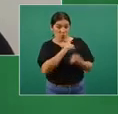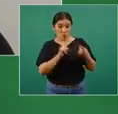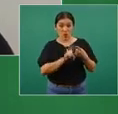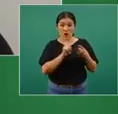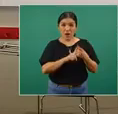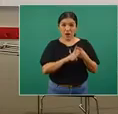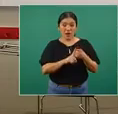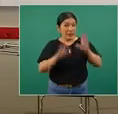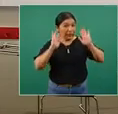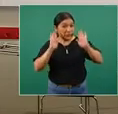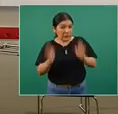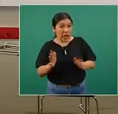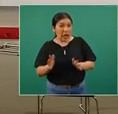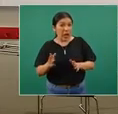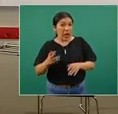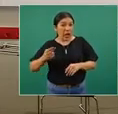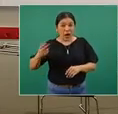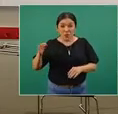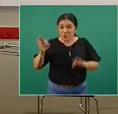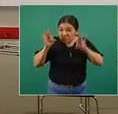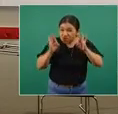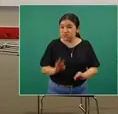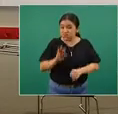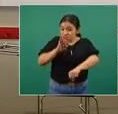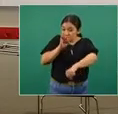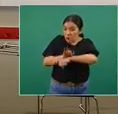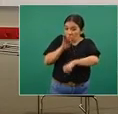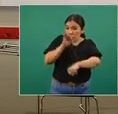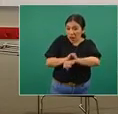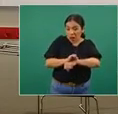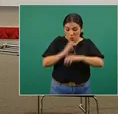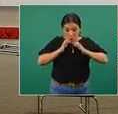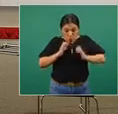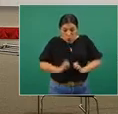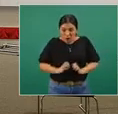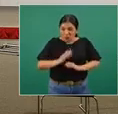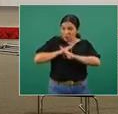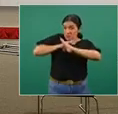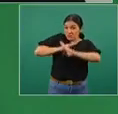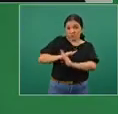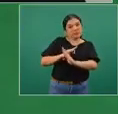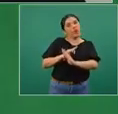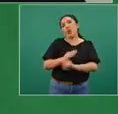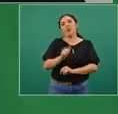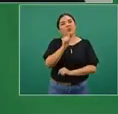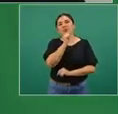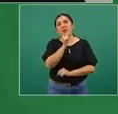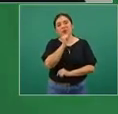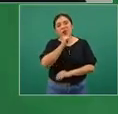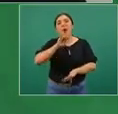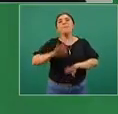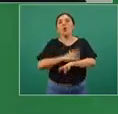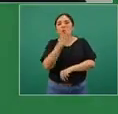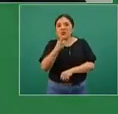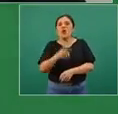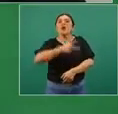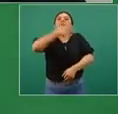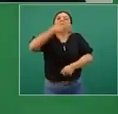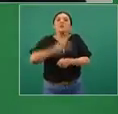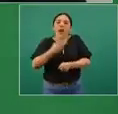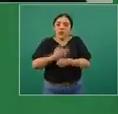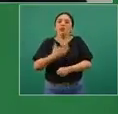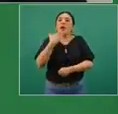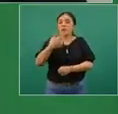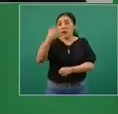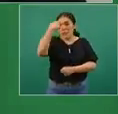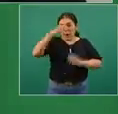no necesariamente se alcanza el nivel o el mayor nivel de eficacia, y de ahí que se requiera una segunda dosis para que vuelva a